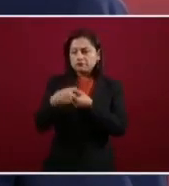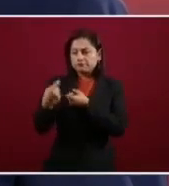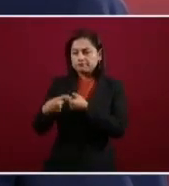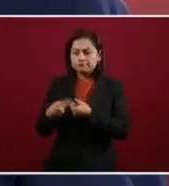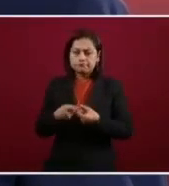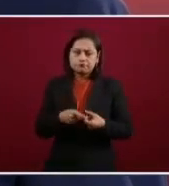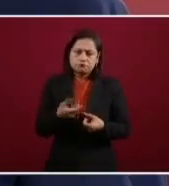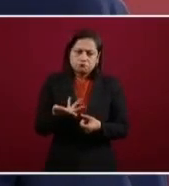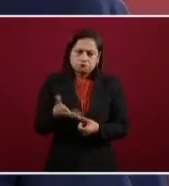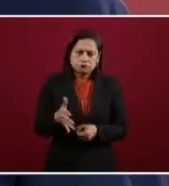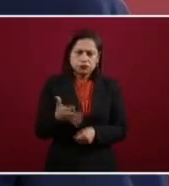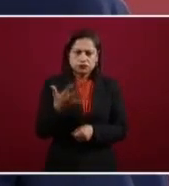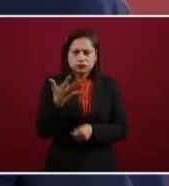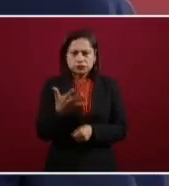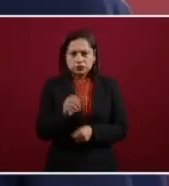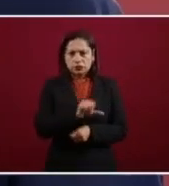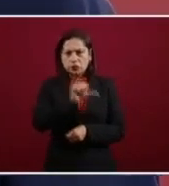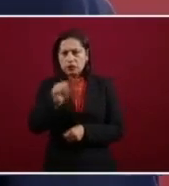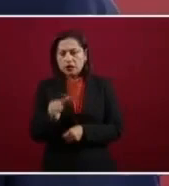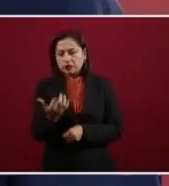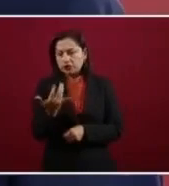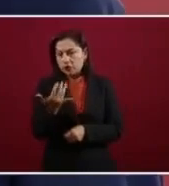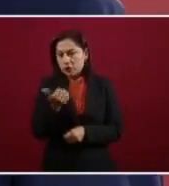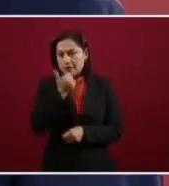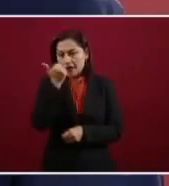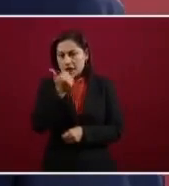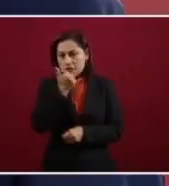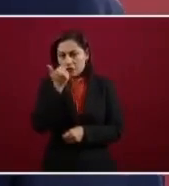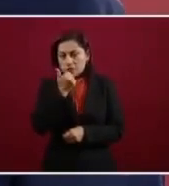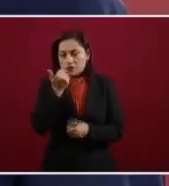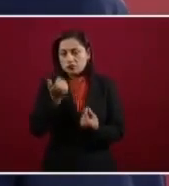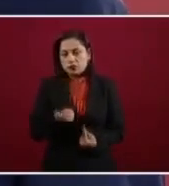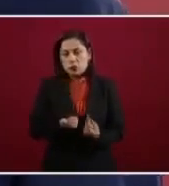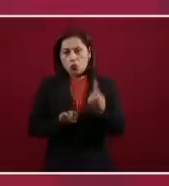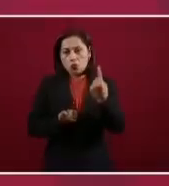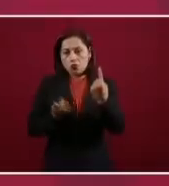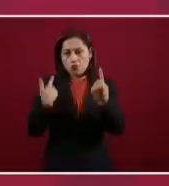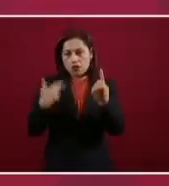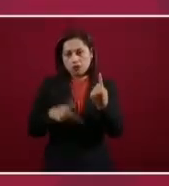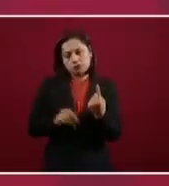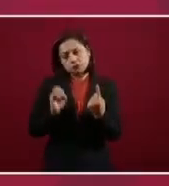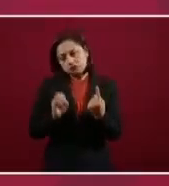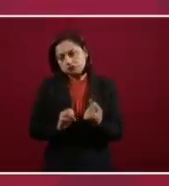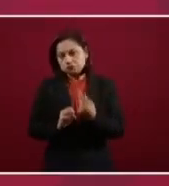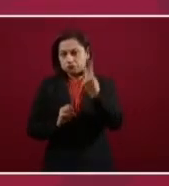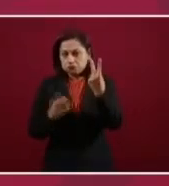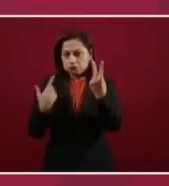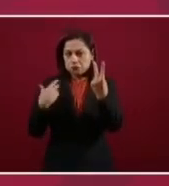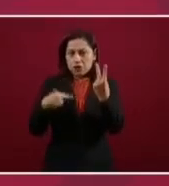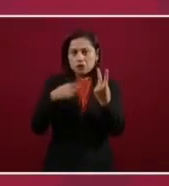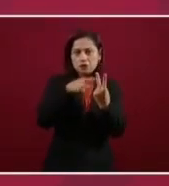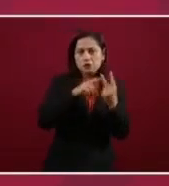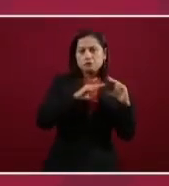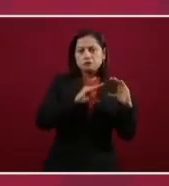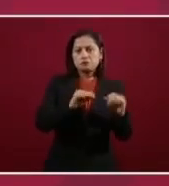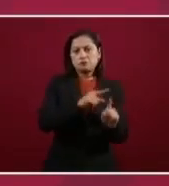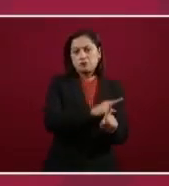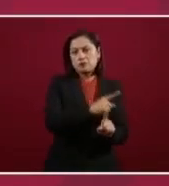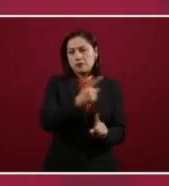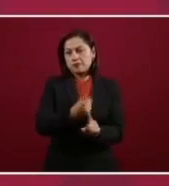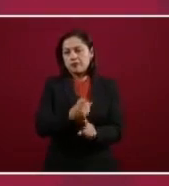alumnos donde un maestro o dos dan hasta el sexto grado